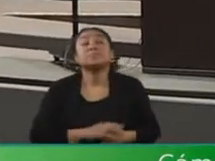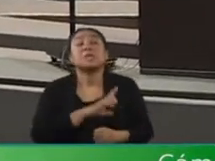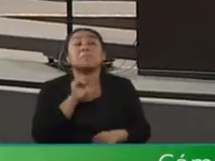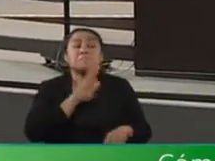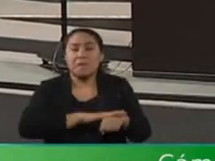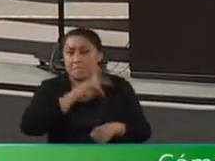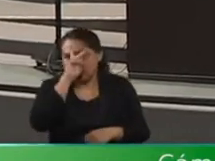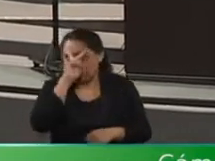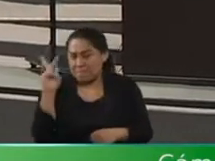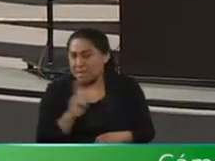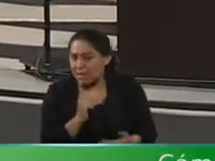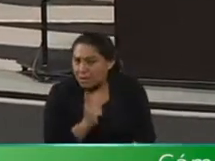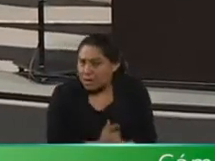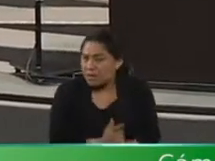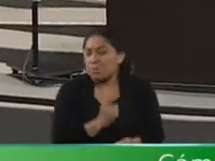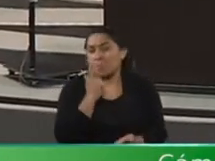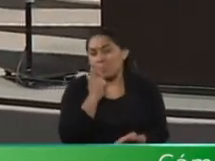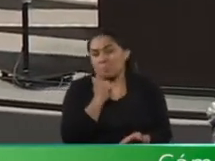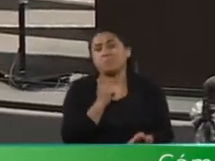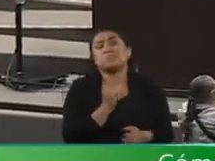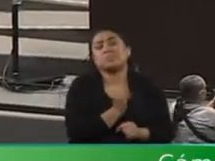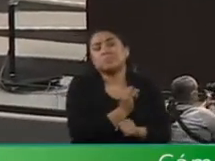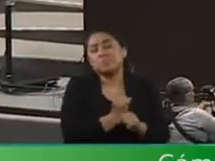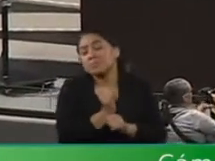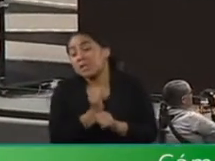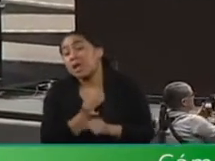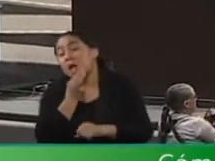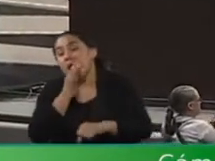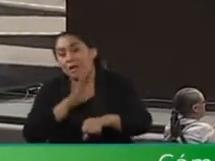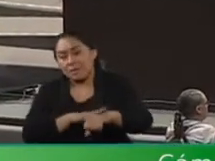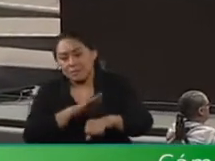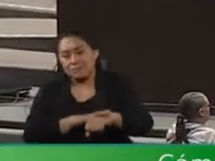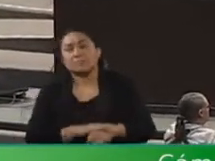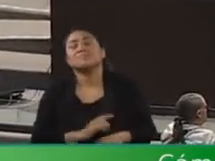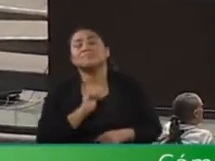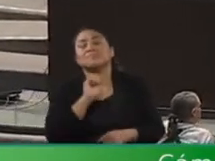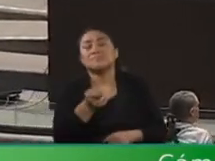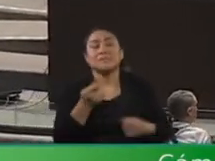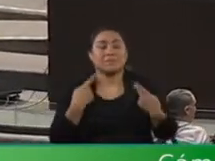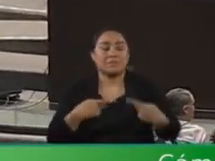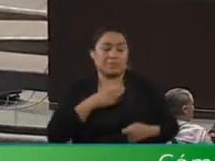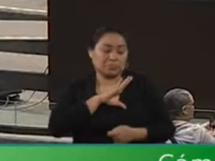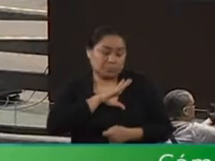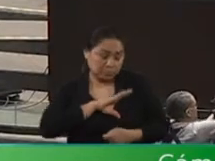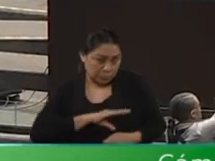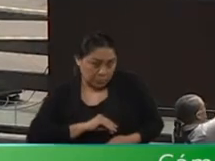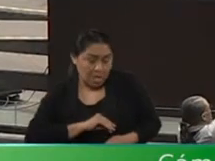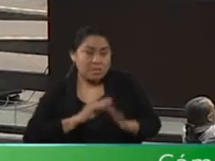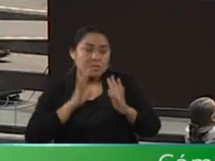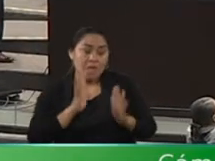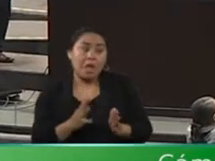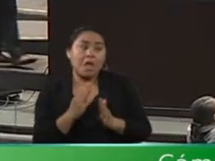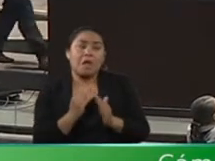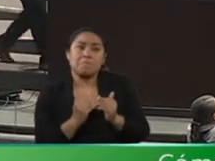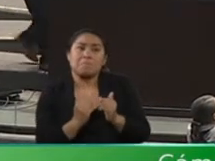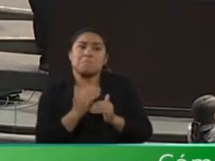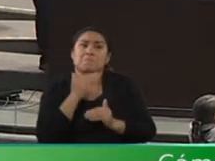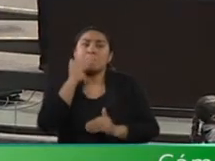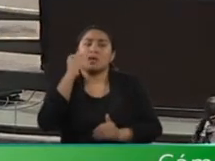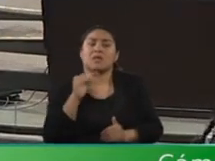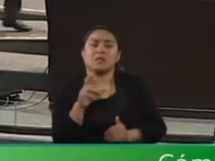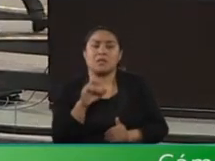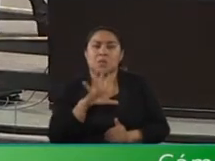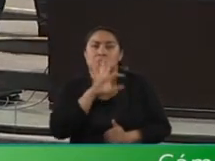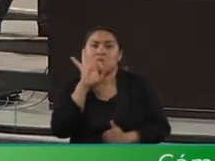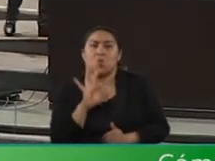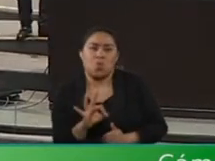gravado en los últimos años estudios recientes indican que los casos de depresión han aumentado un 35 por desde